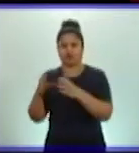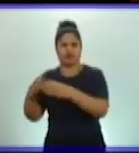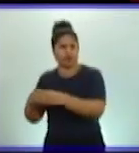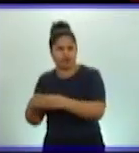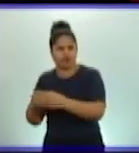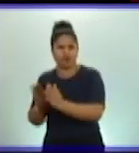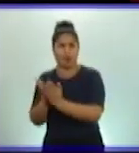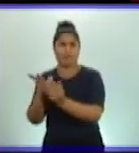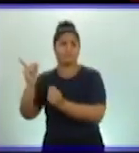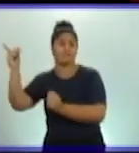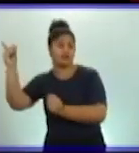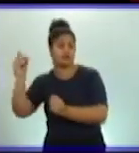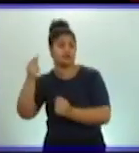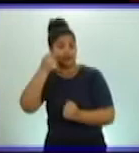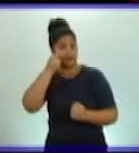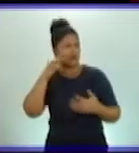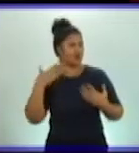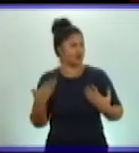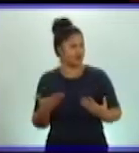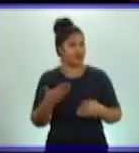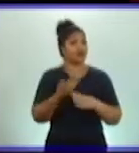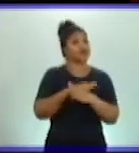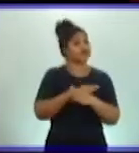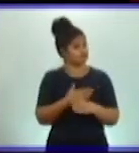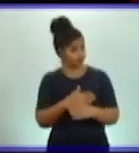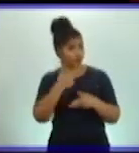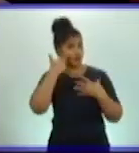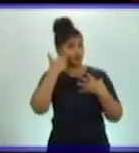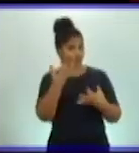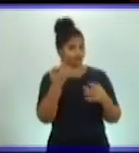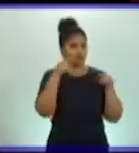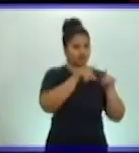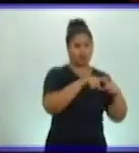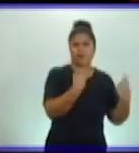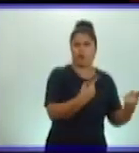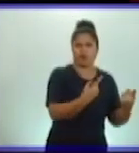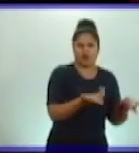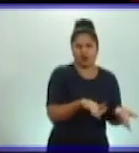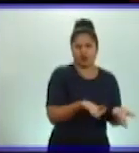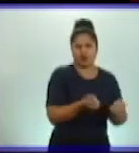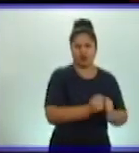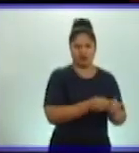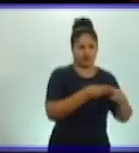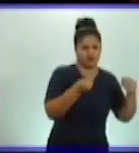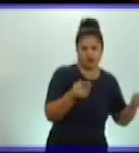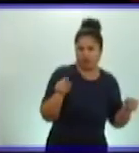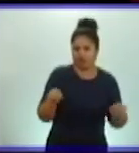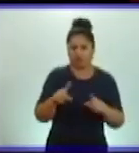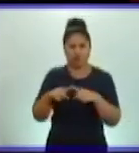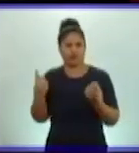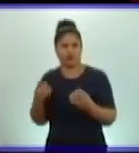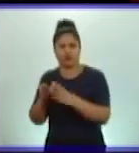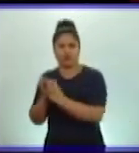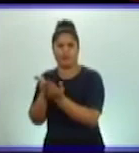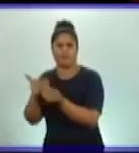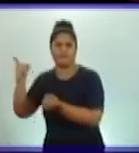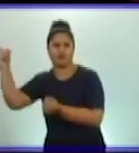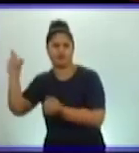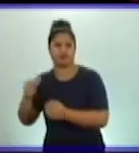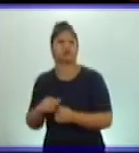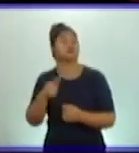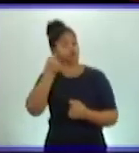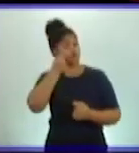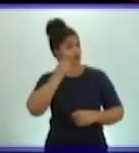estas 4 líneas se encierra mucho. La semana pasada vimos las irregularidades verbales y ya sabemos que la gramática no